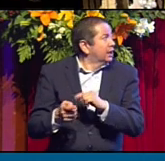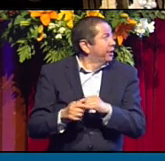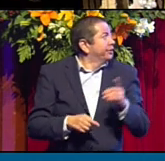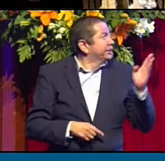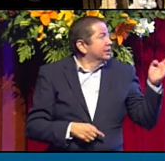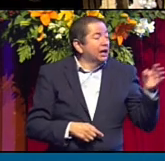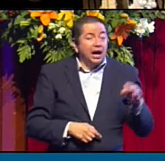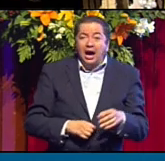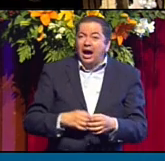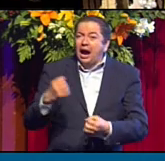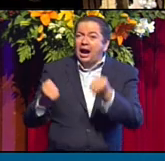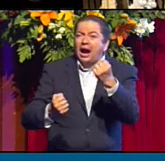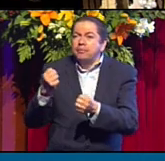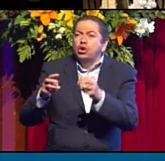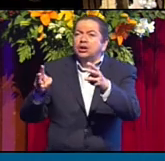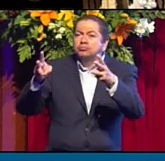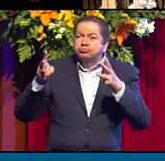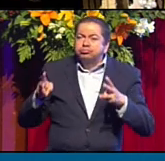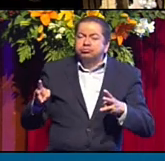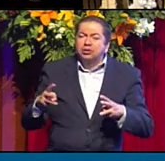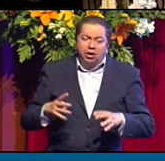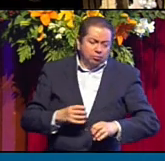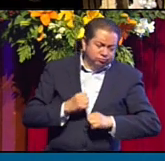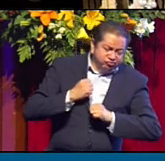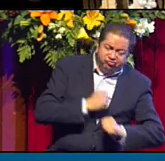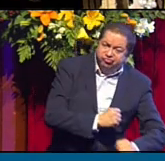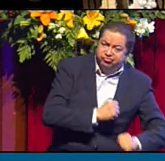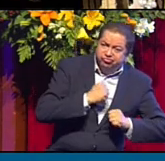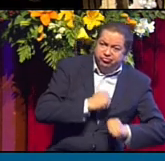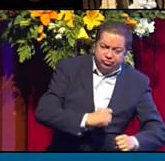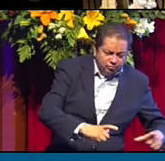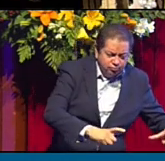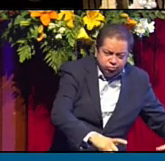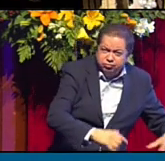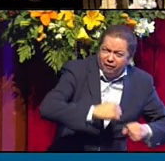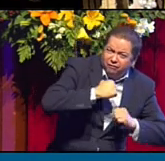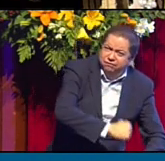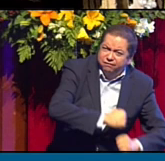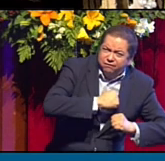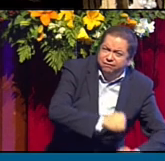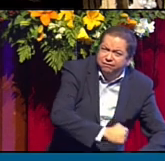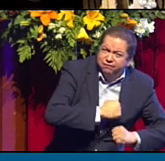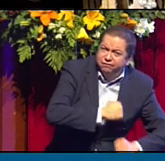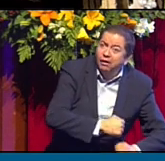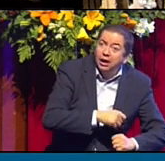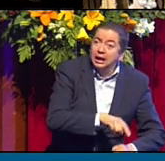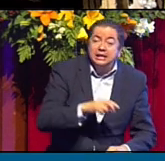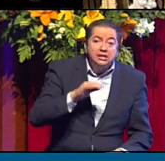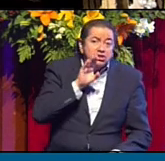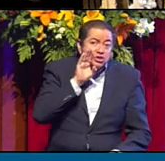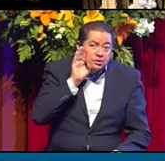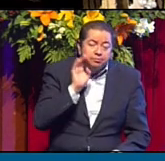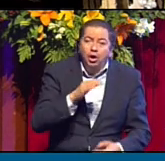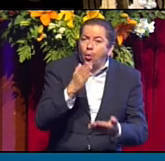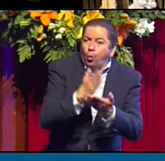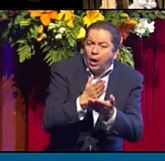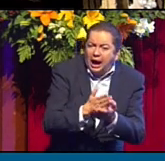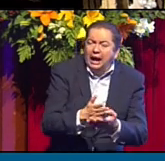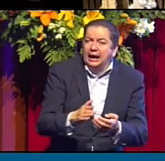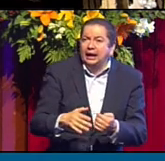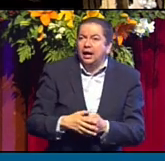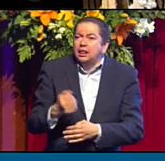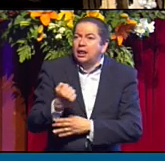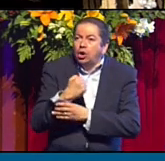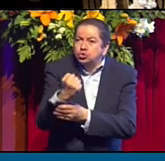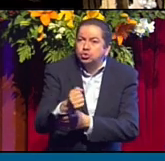que sí. La gente va a decir, bueno, ahora el municipio viene a sacarnos... No, el camión limpiafosa está para los colegios, está para